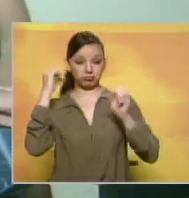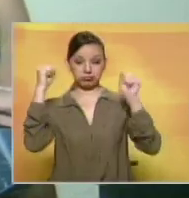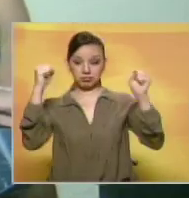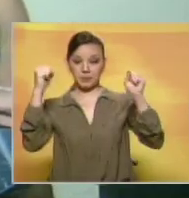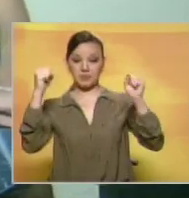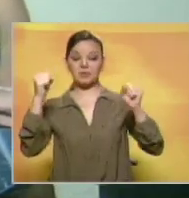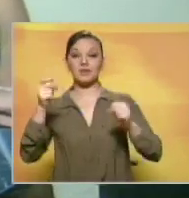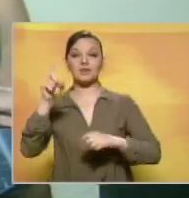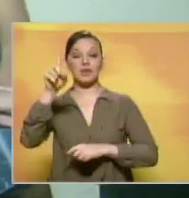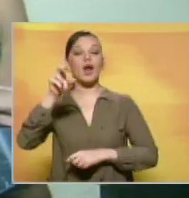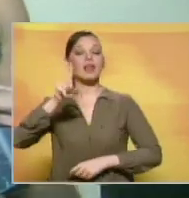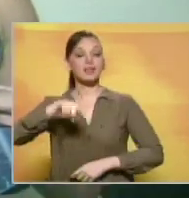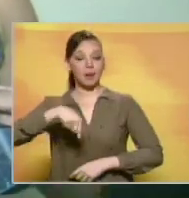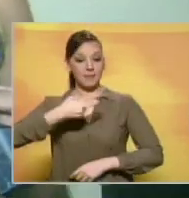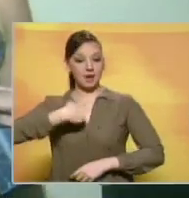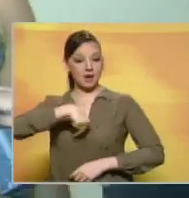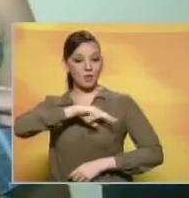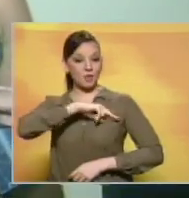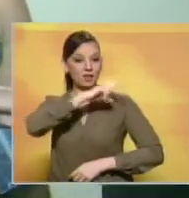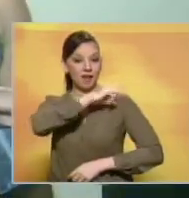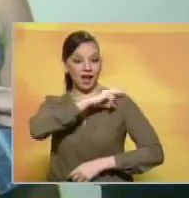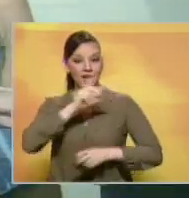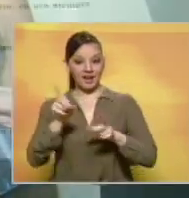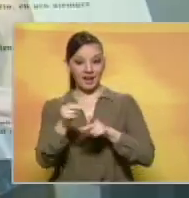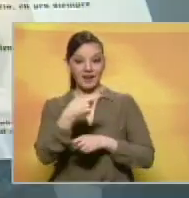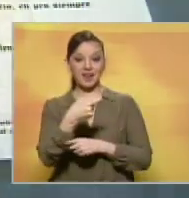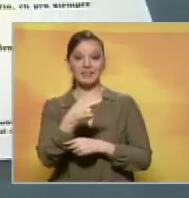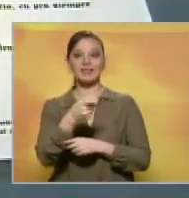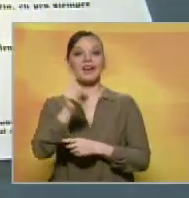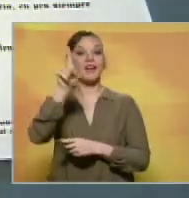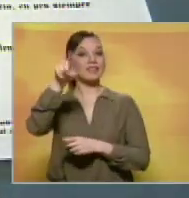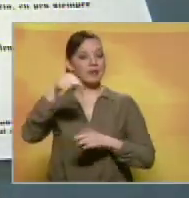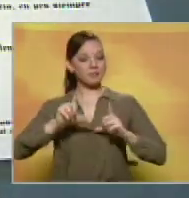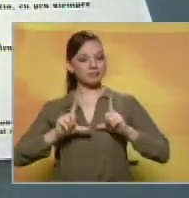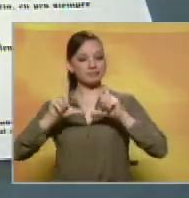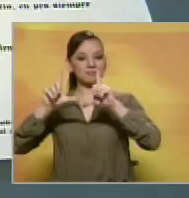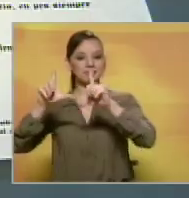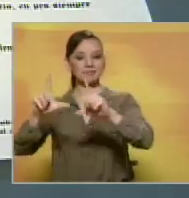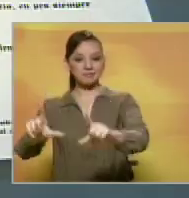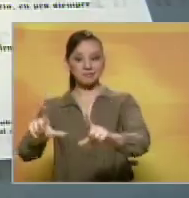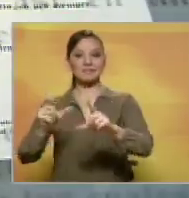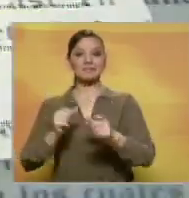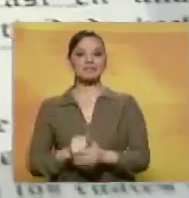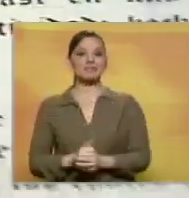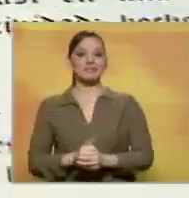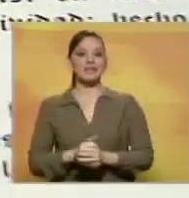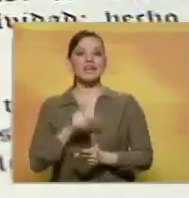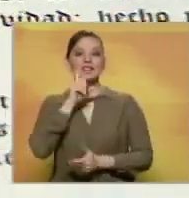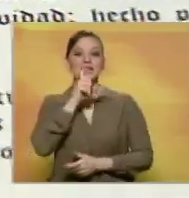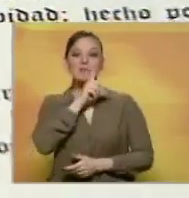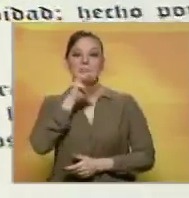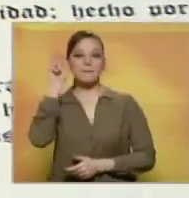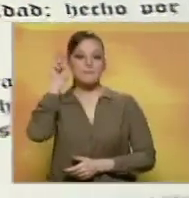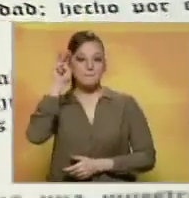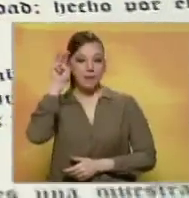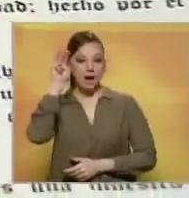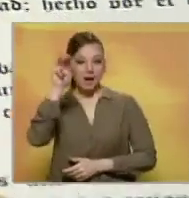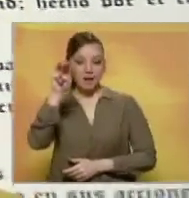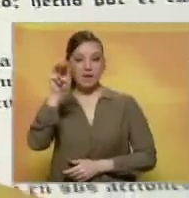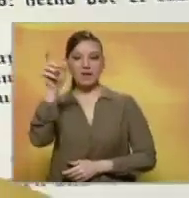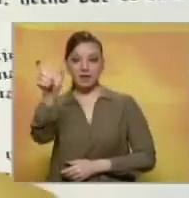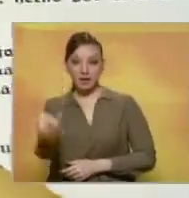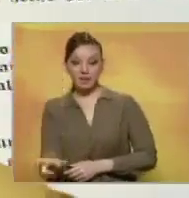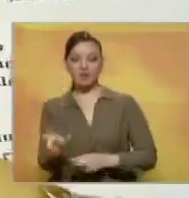nuestros valores. Igualmente, nuestra gerente de información, Sol Vargas, fue distinguida con las órdenes Maestro Armando Nava y Virgen del